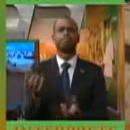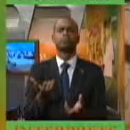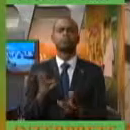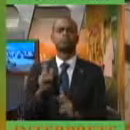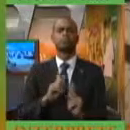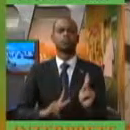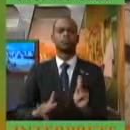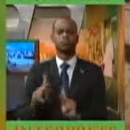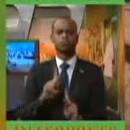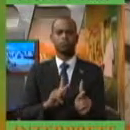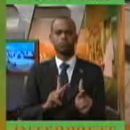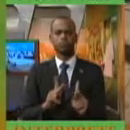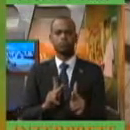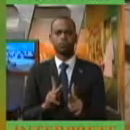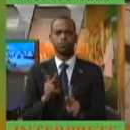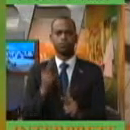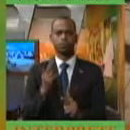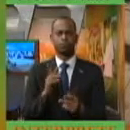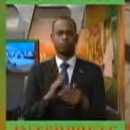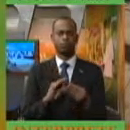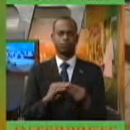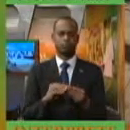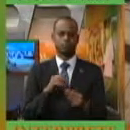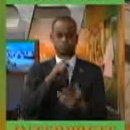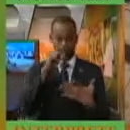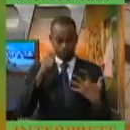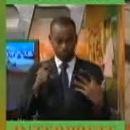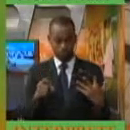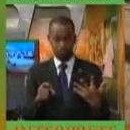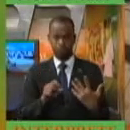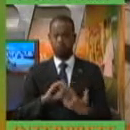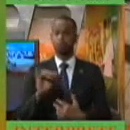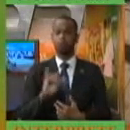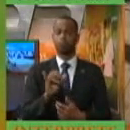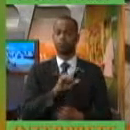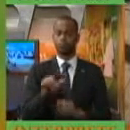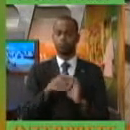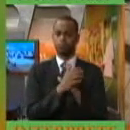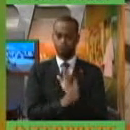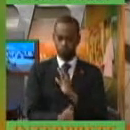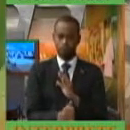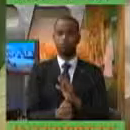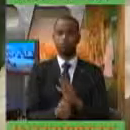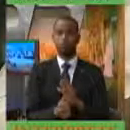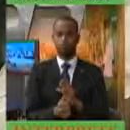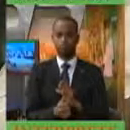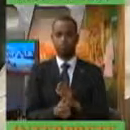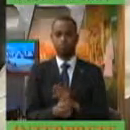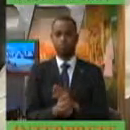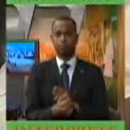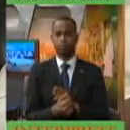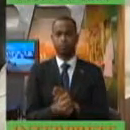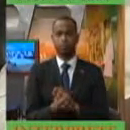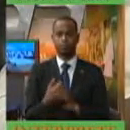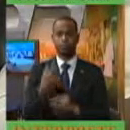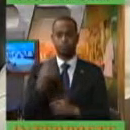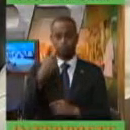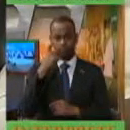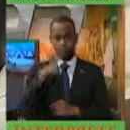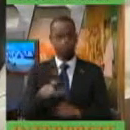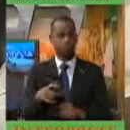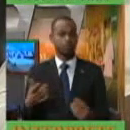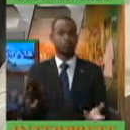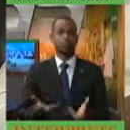la persona, como te dije, de ella sus necesidades, pero también sus capacidades. No hemos dado cuenta